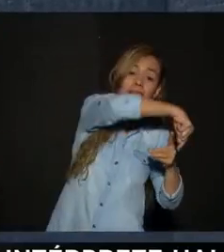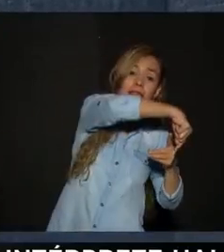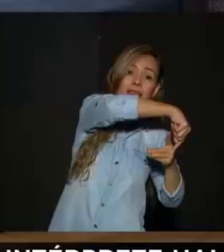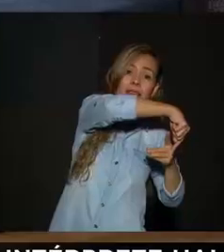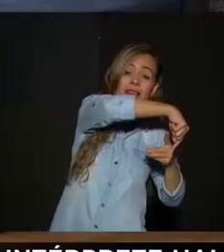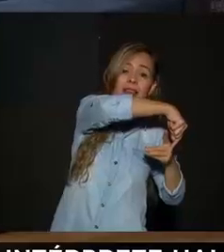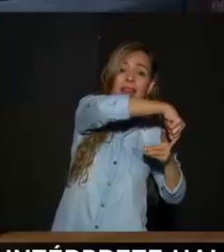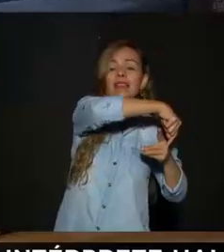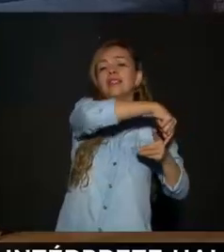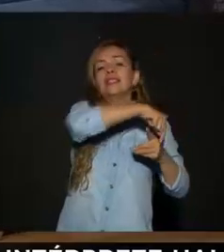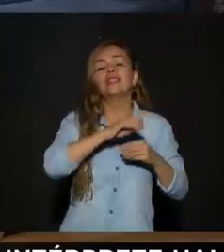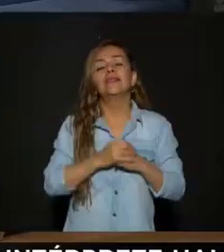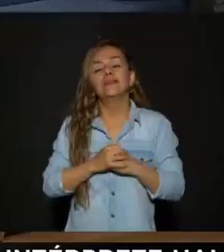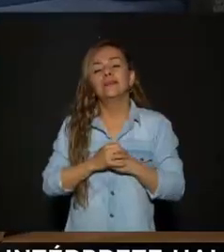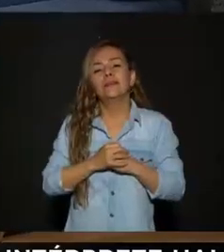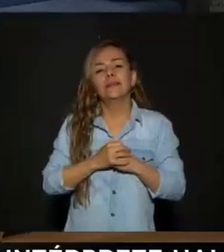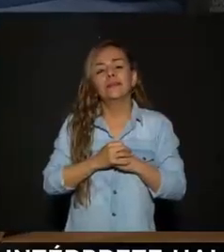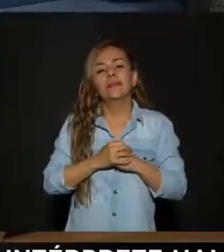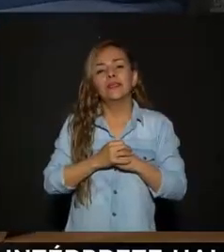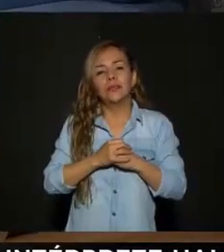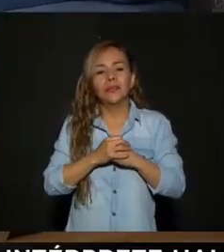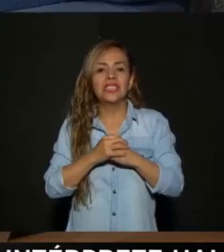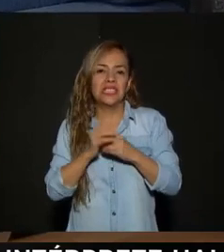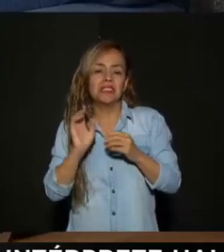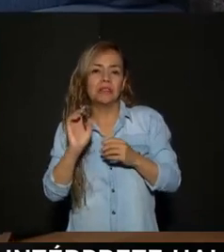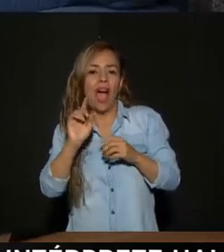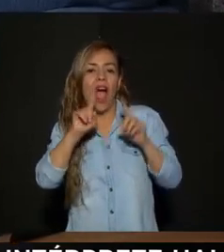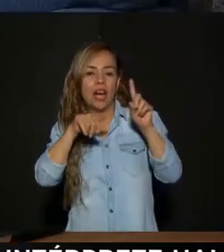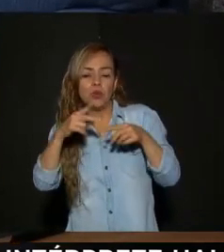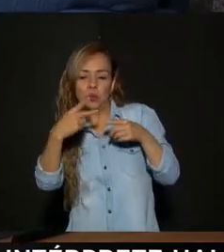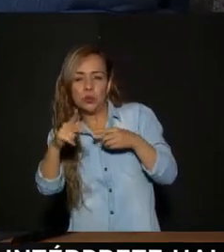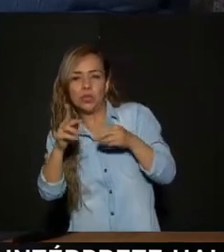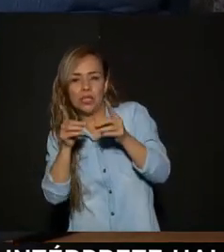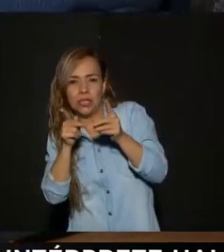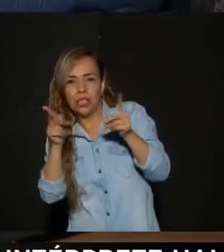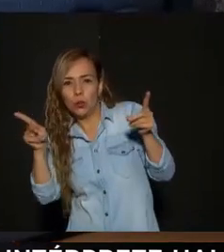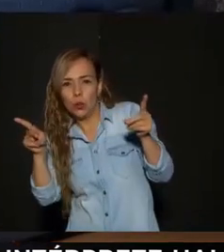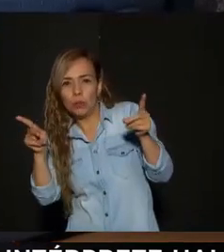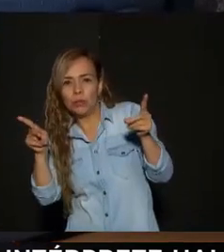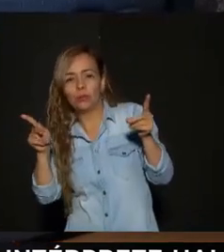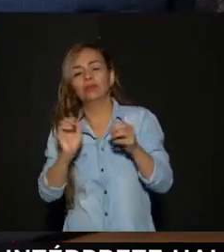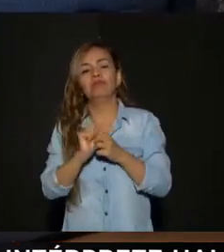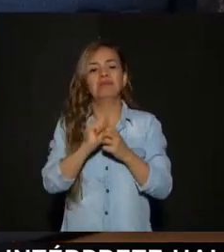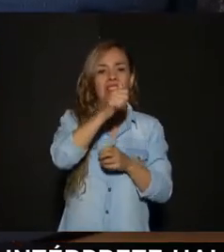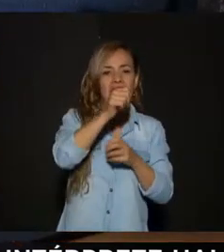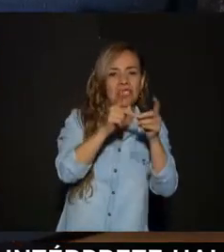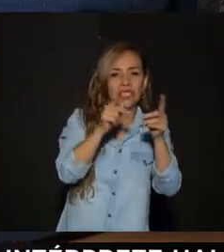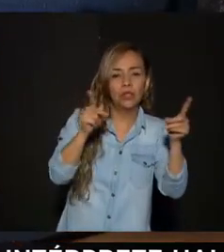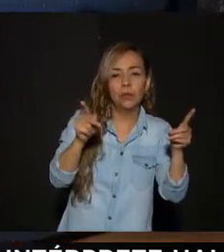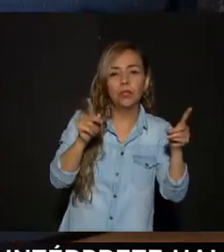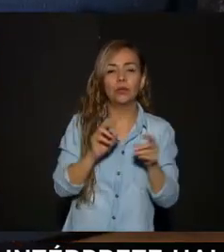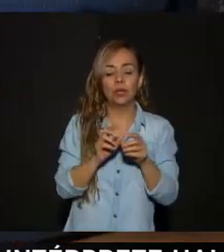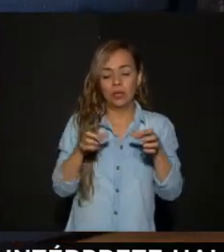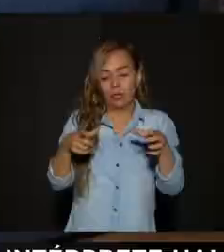kilómetros máximo. Más pequeños podrían ser 12 kilómetros, 10 kilómetros. Por ejemplo, el que